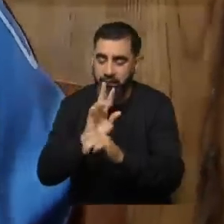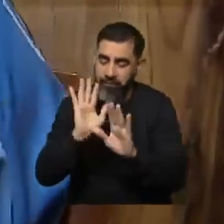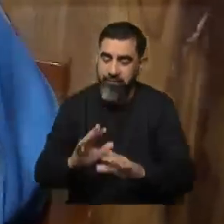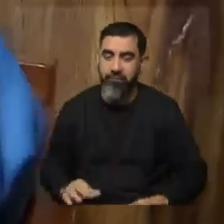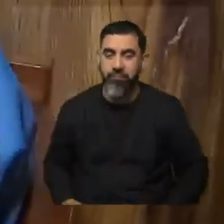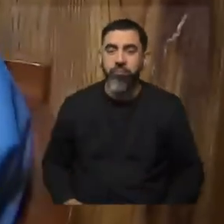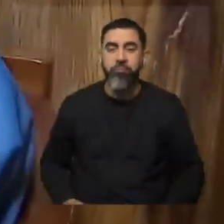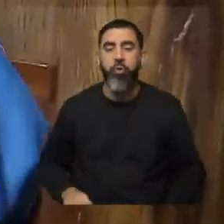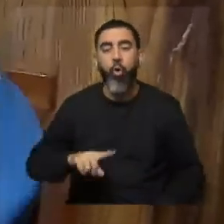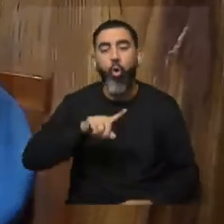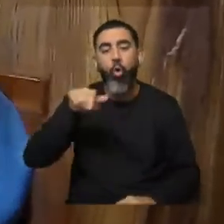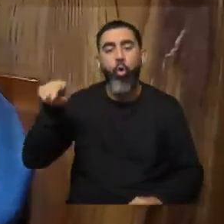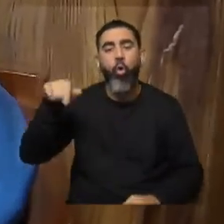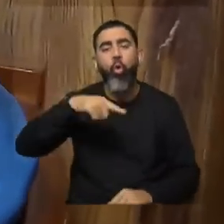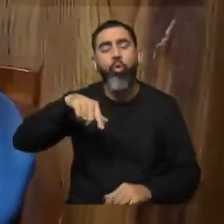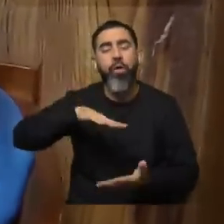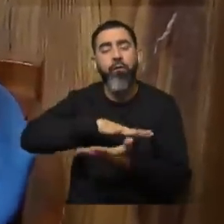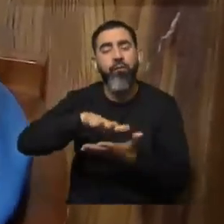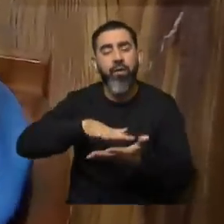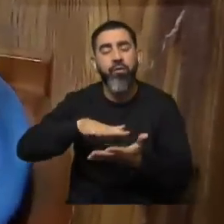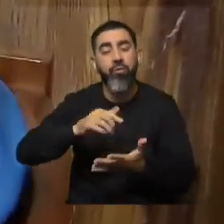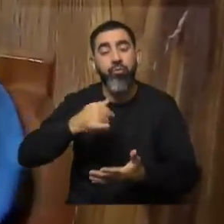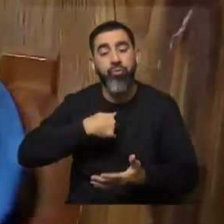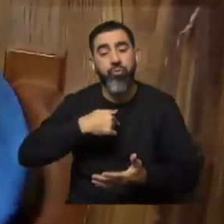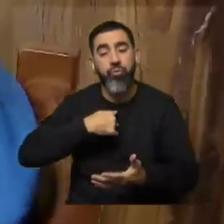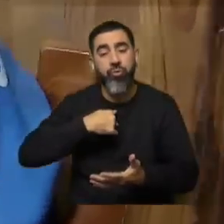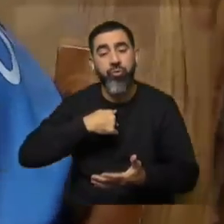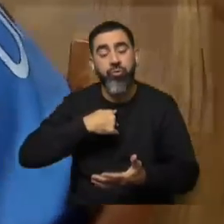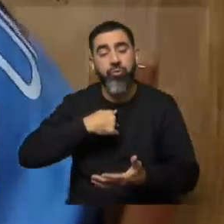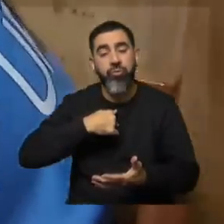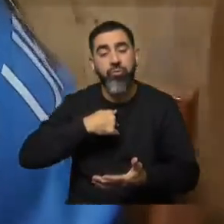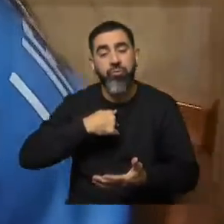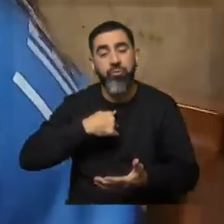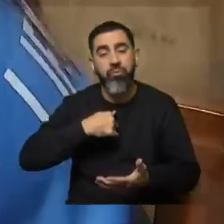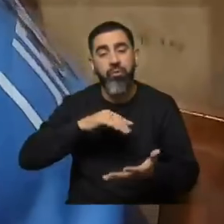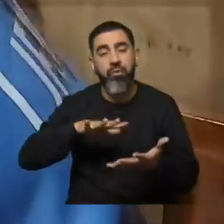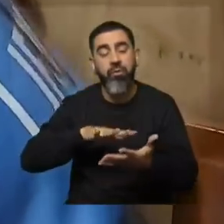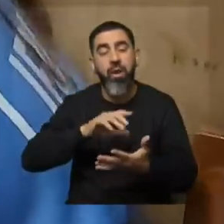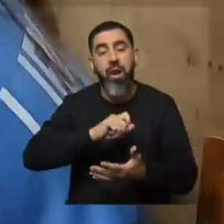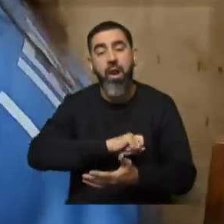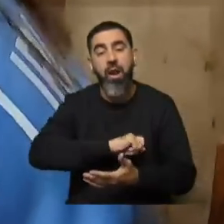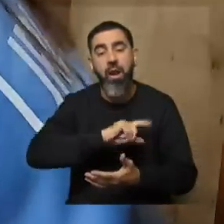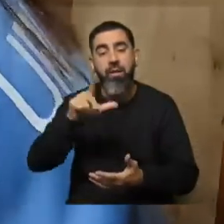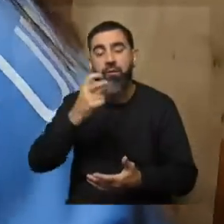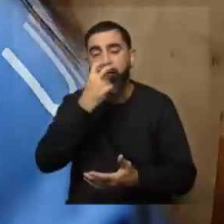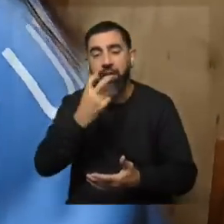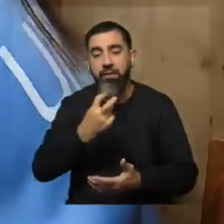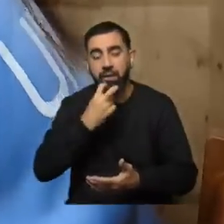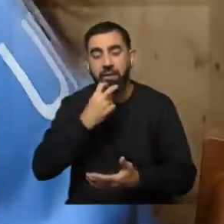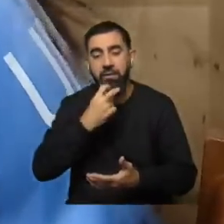Y de dónde es usted Lucía de qué barrio Yo soy de de libertad de San